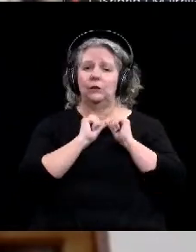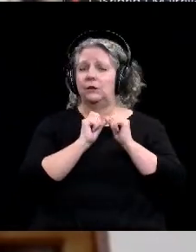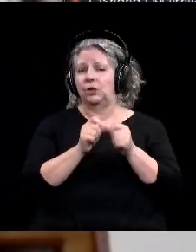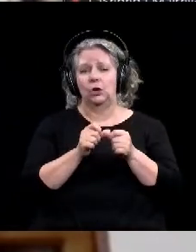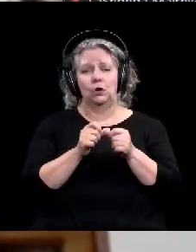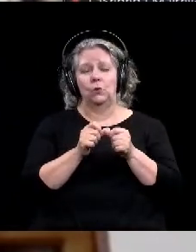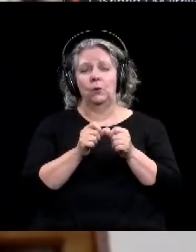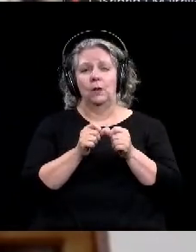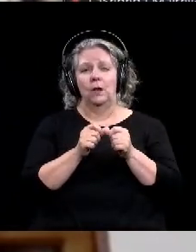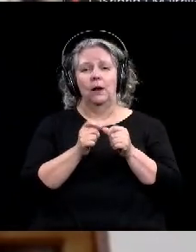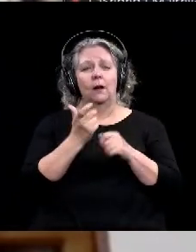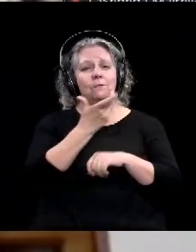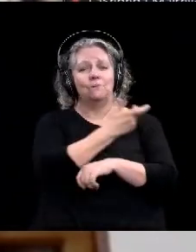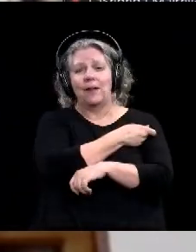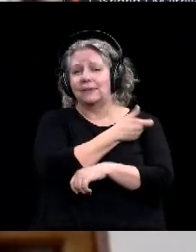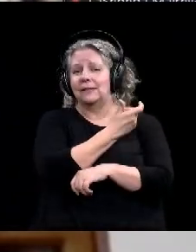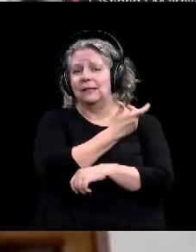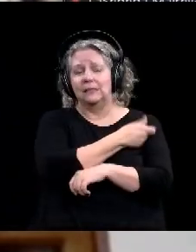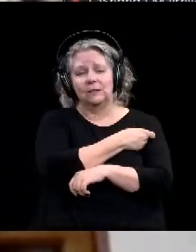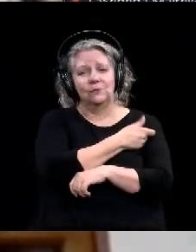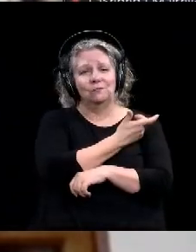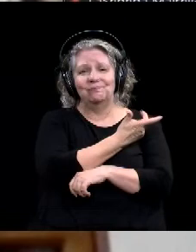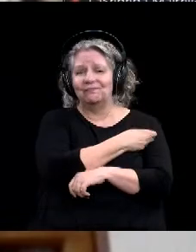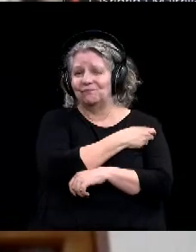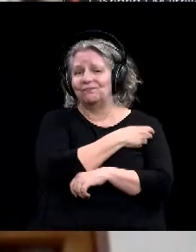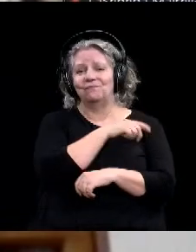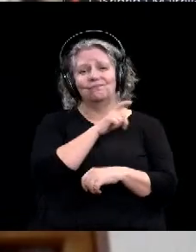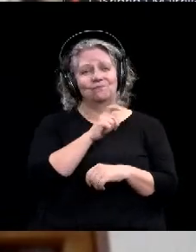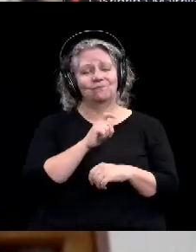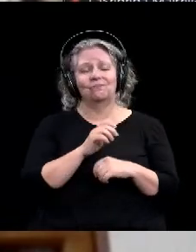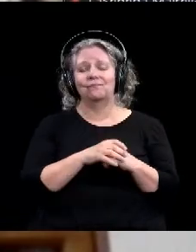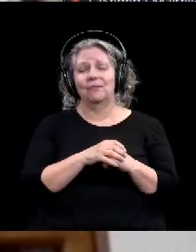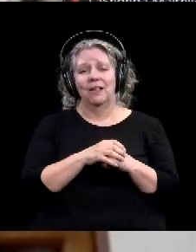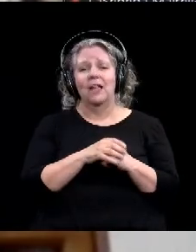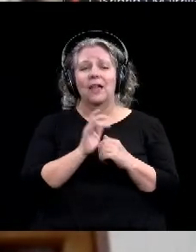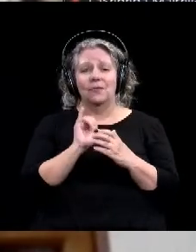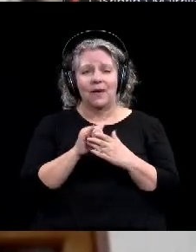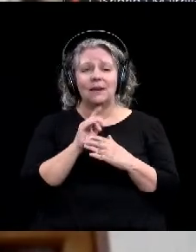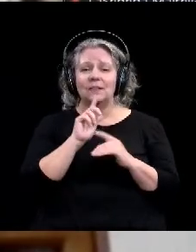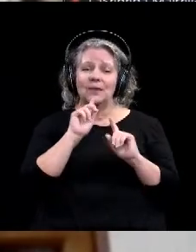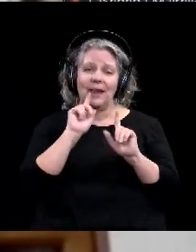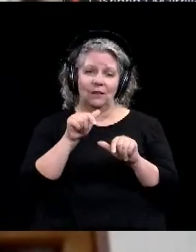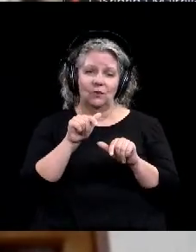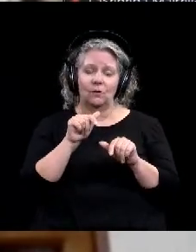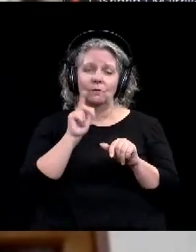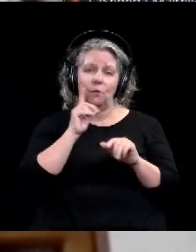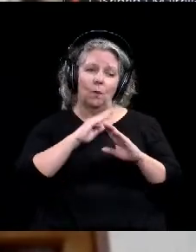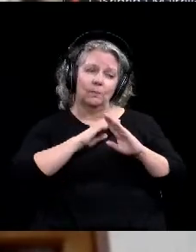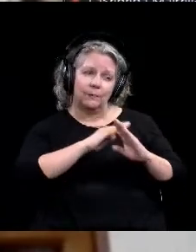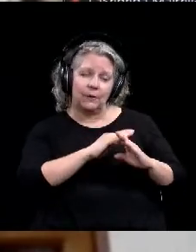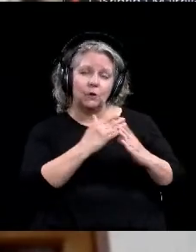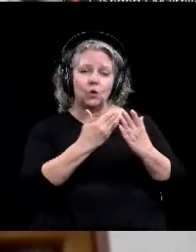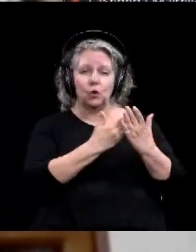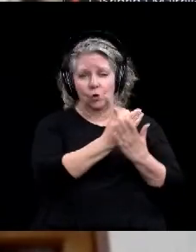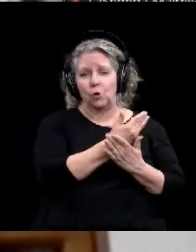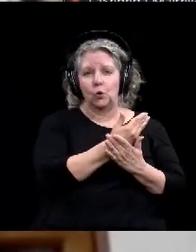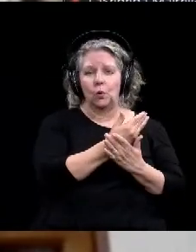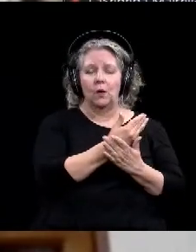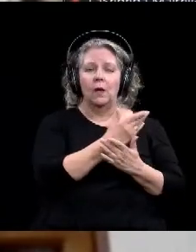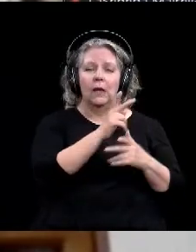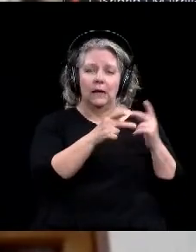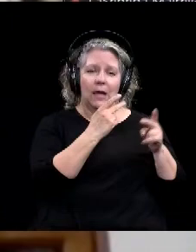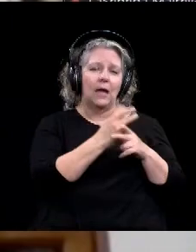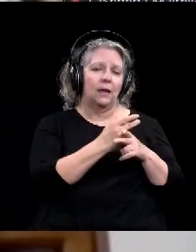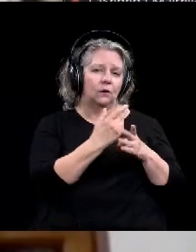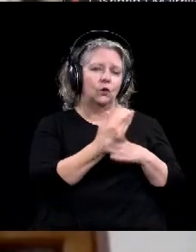y eso es la solución de las nuevas variantes que están brotando aquí para mantener la